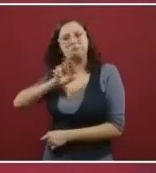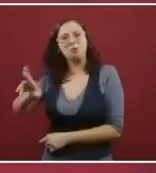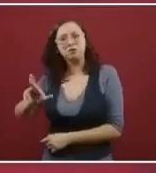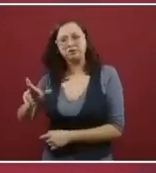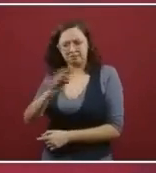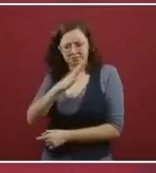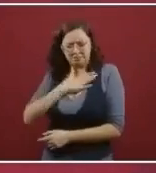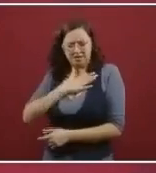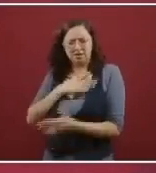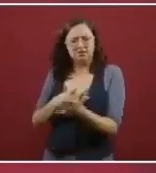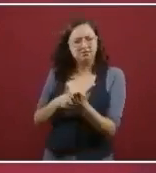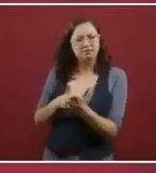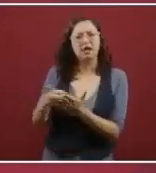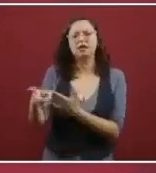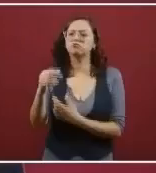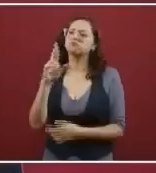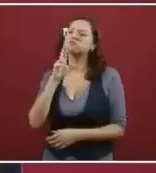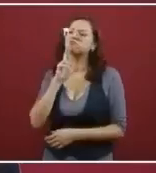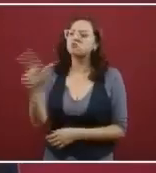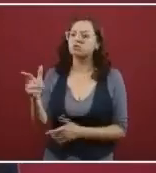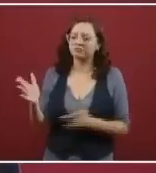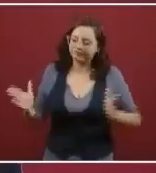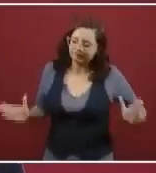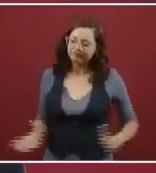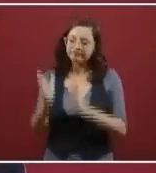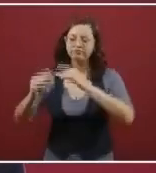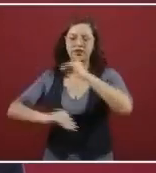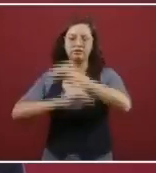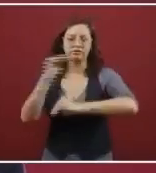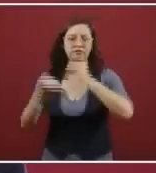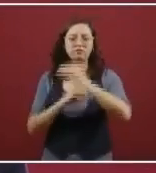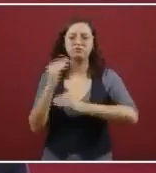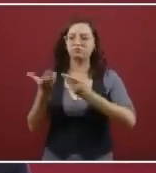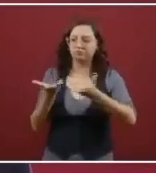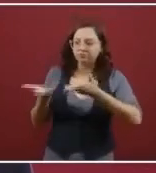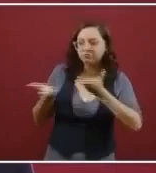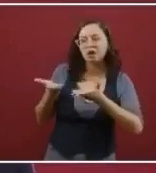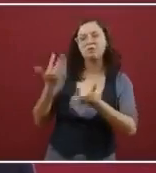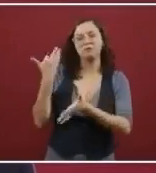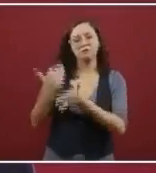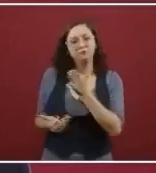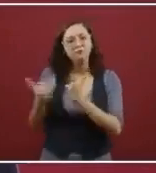debate y hace falta la polémica, el debate